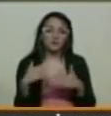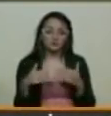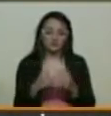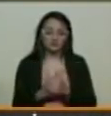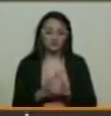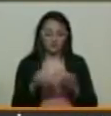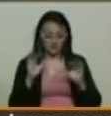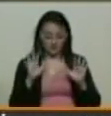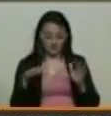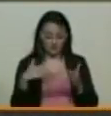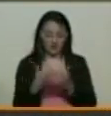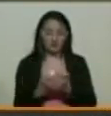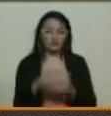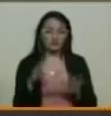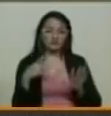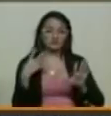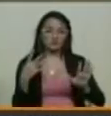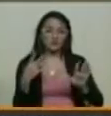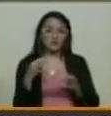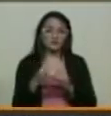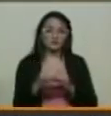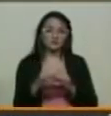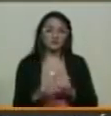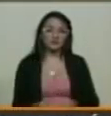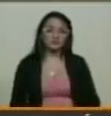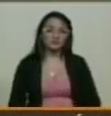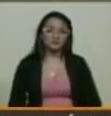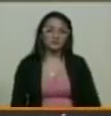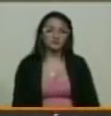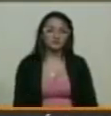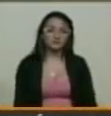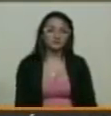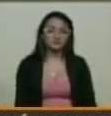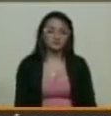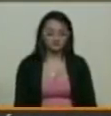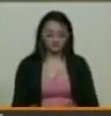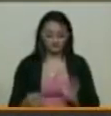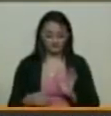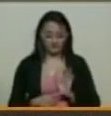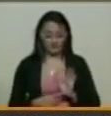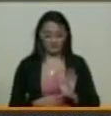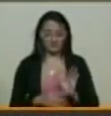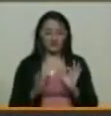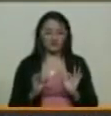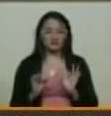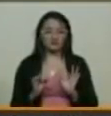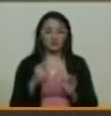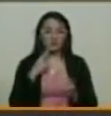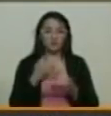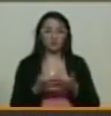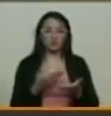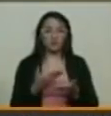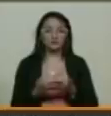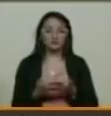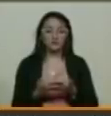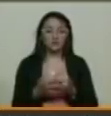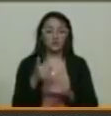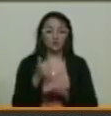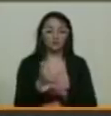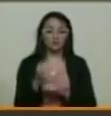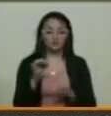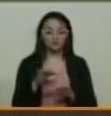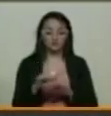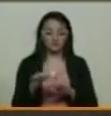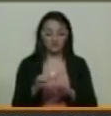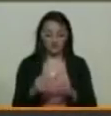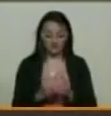el 10 y el 19 de septiembre. La presentación de estas postulaciones ante la Junta Municipal